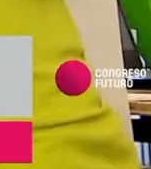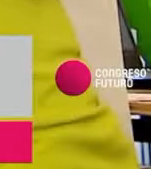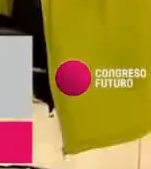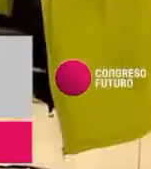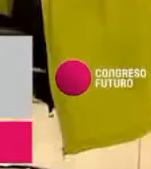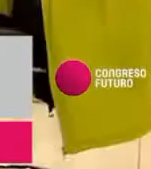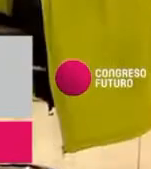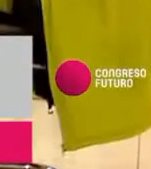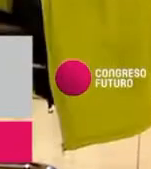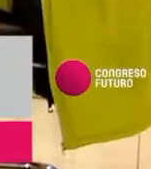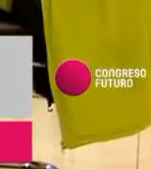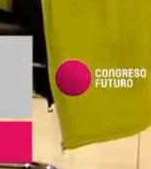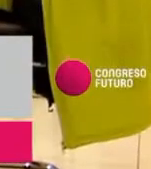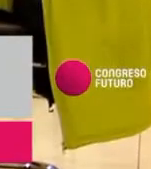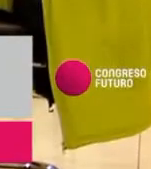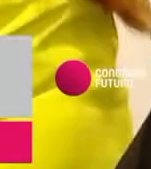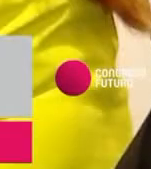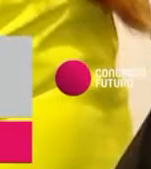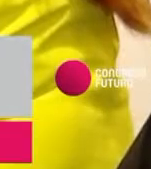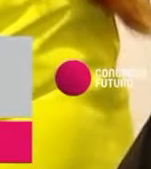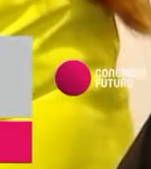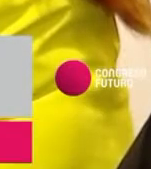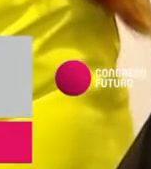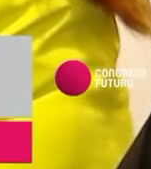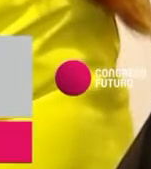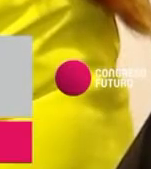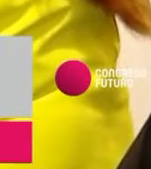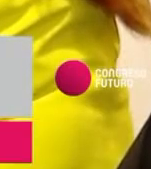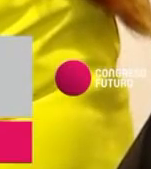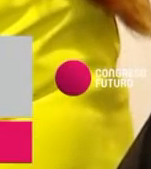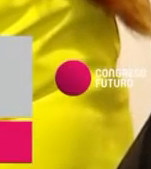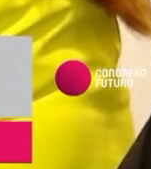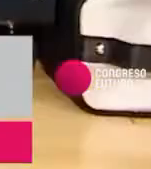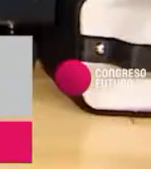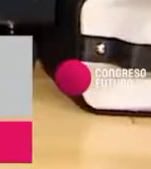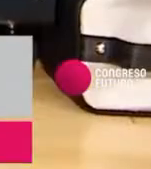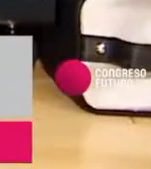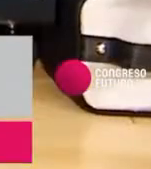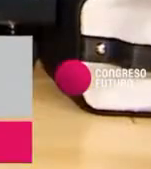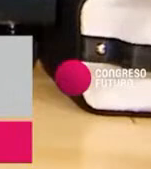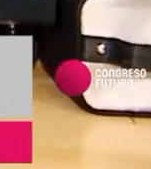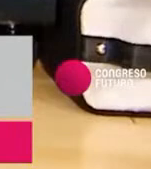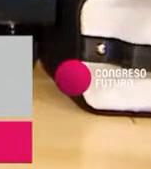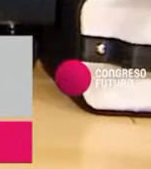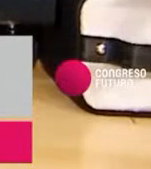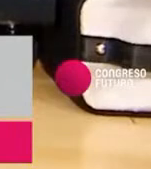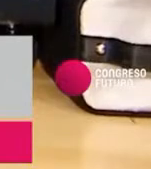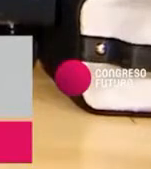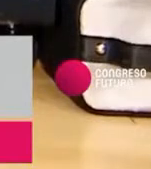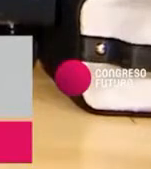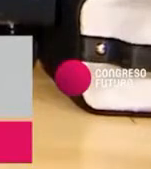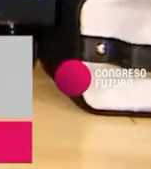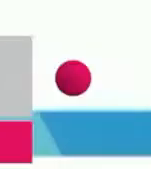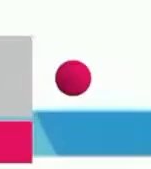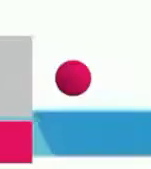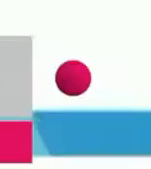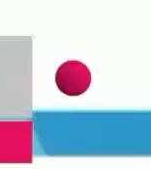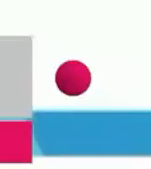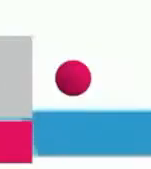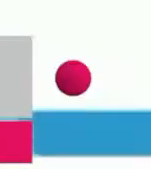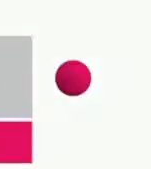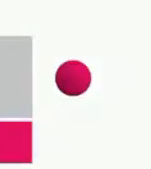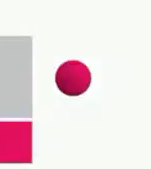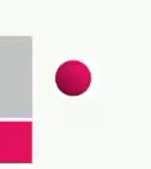Proyectos enfocados en solucionar desde la comunidad. Centinela fue uno de los más reconocidos durante la pandemia, con foco en